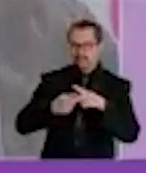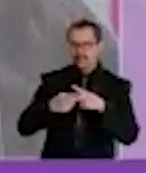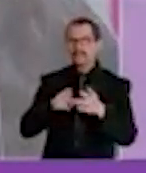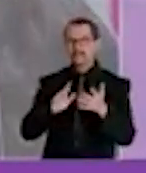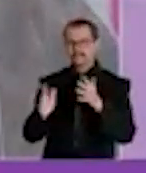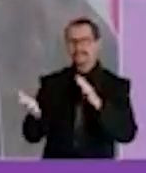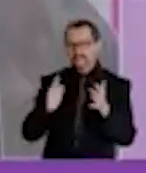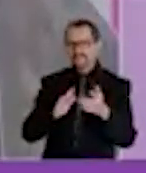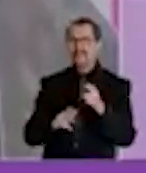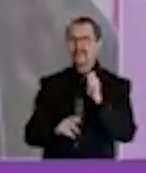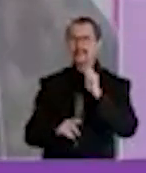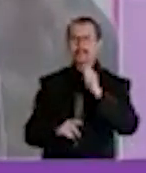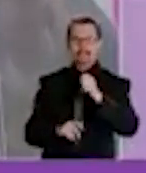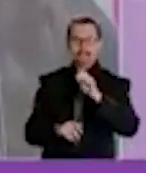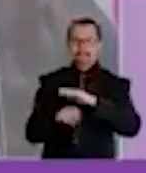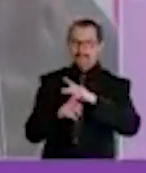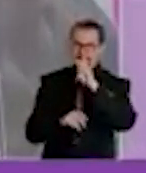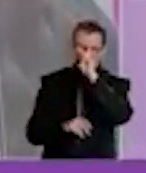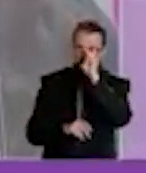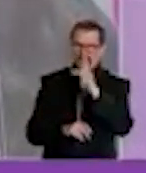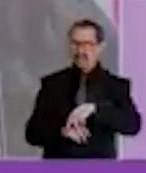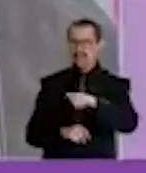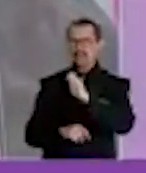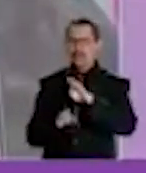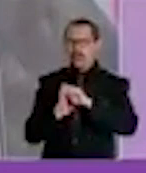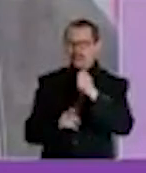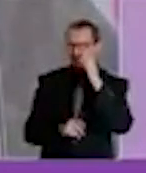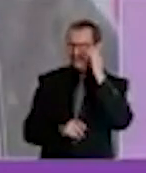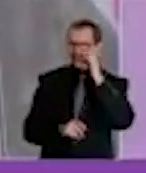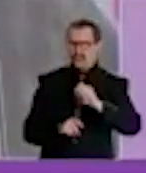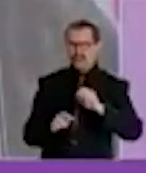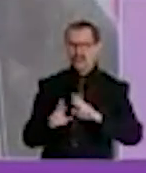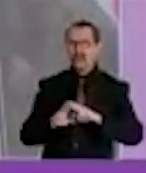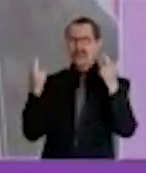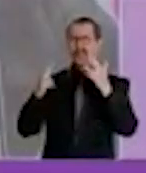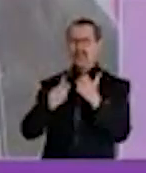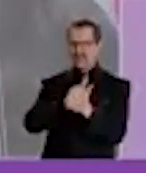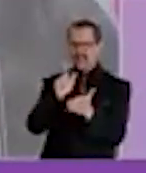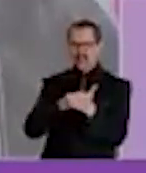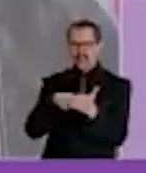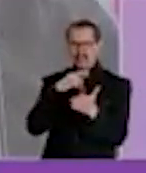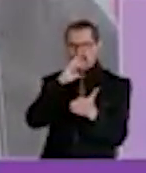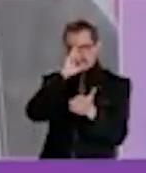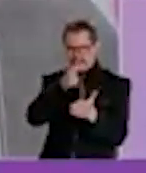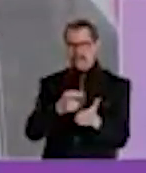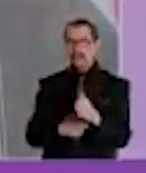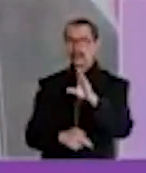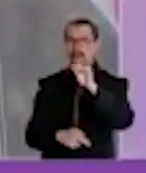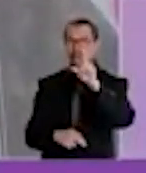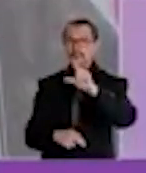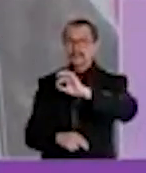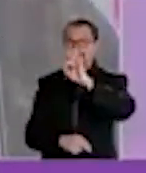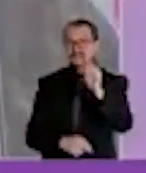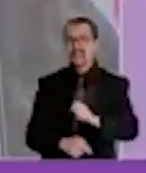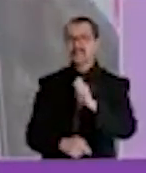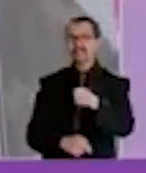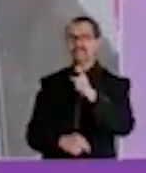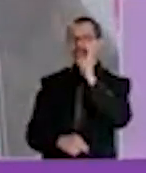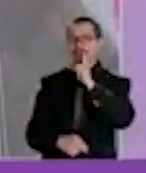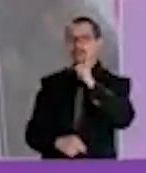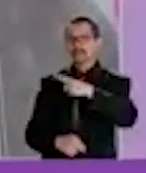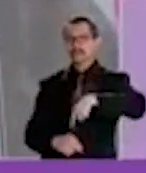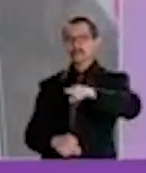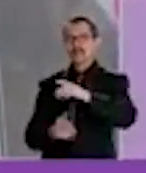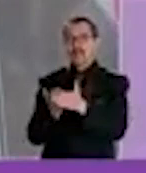y que cree el 97 por ciento de ellas en mexico y el 27 por ciento de ellas en